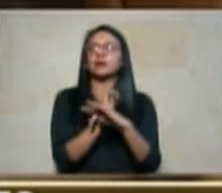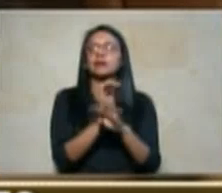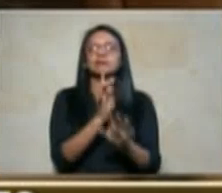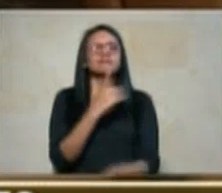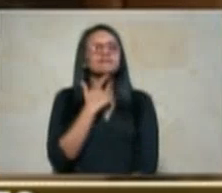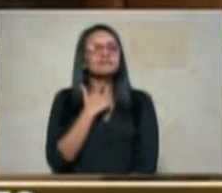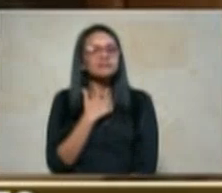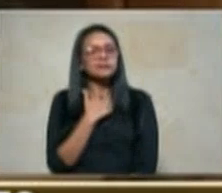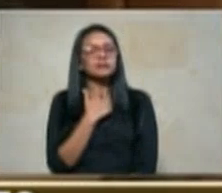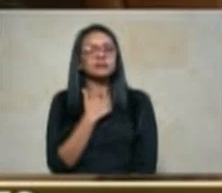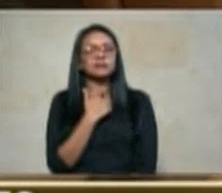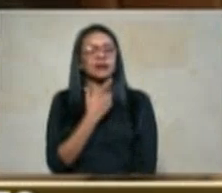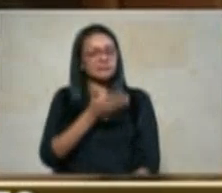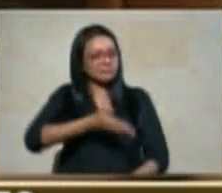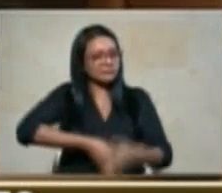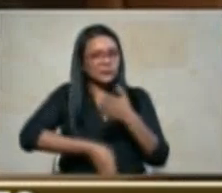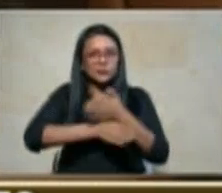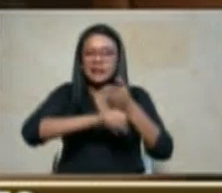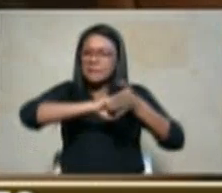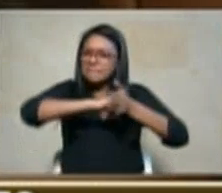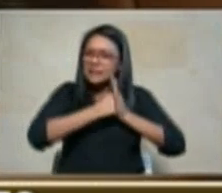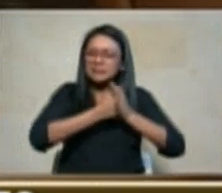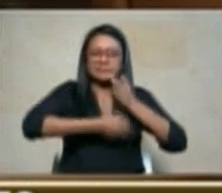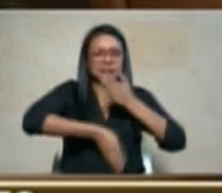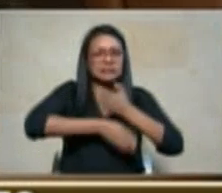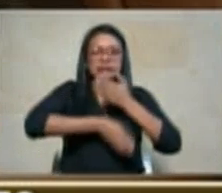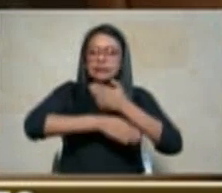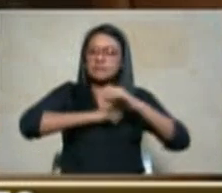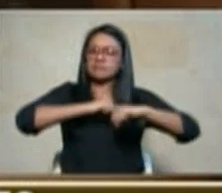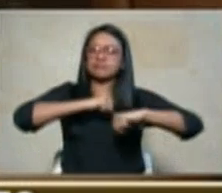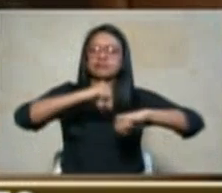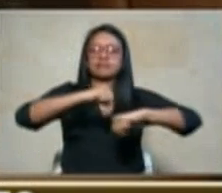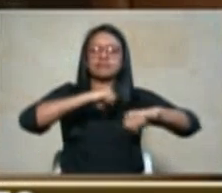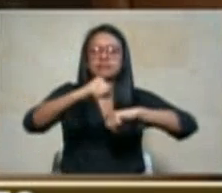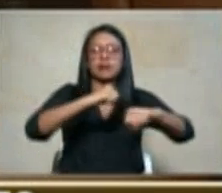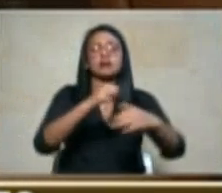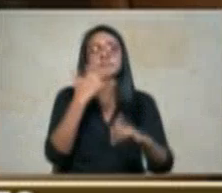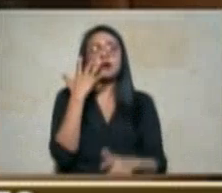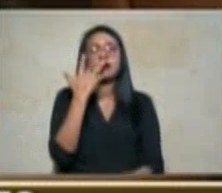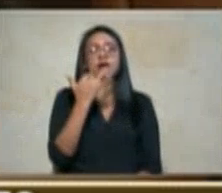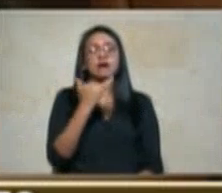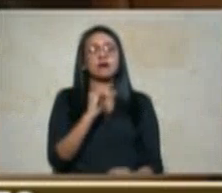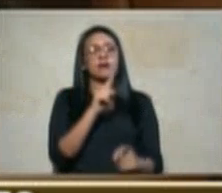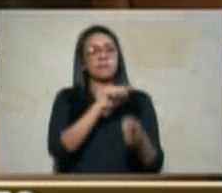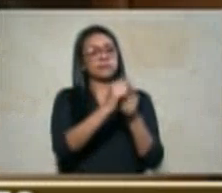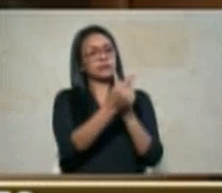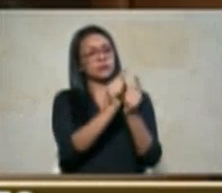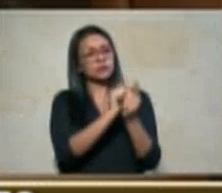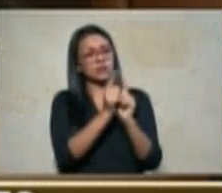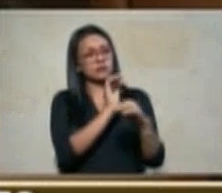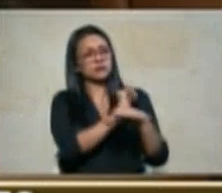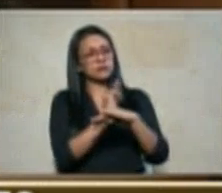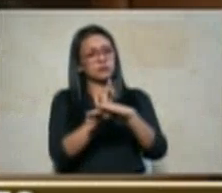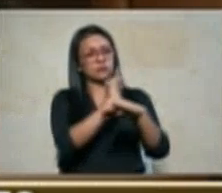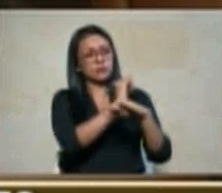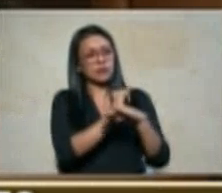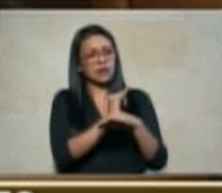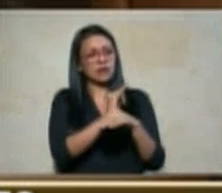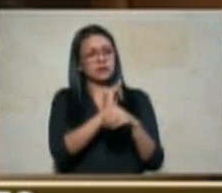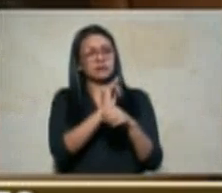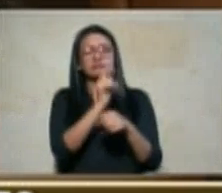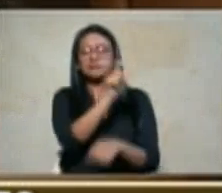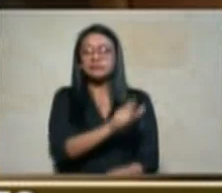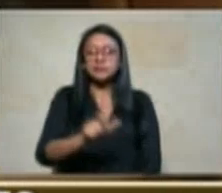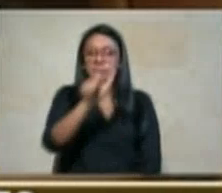Nos gustaría que esto se pueda reforzar. Hemos visto que estos encuentros de las instituciones con la